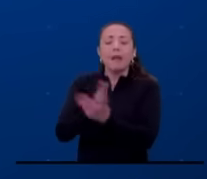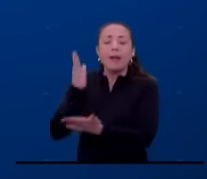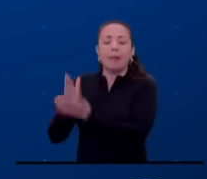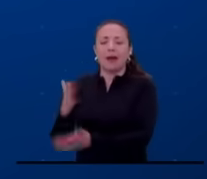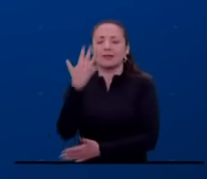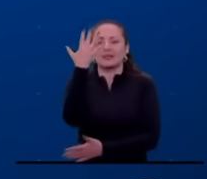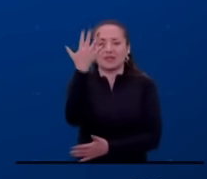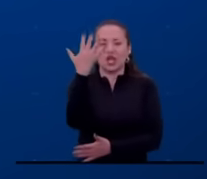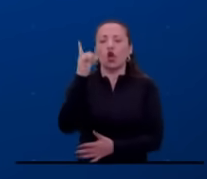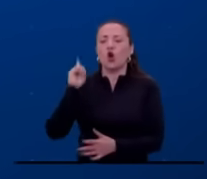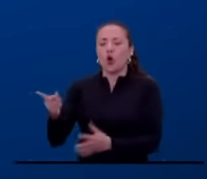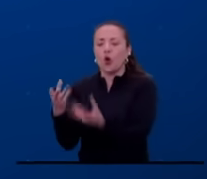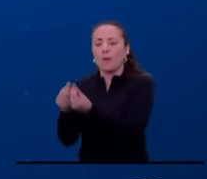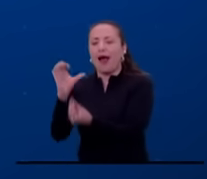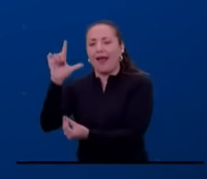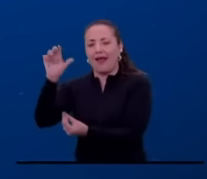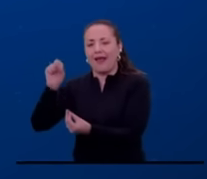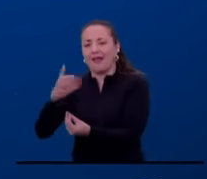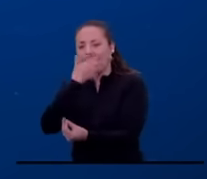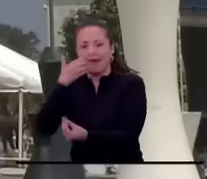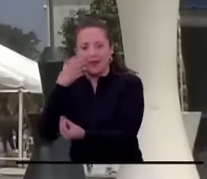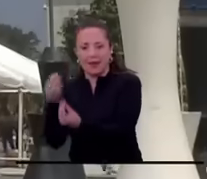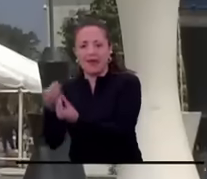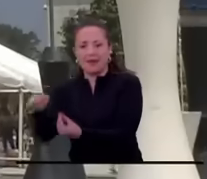de esta guerrilla.